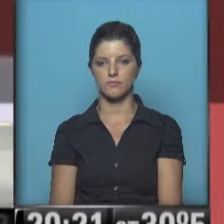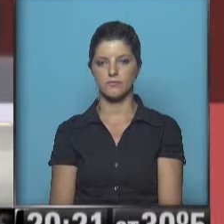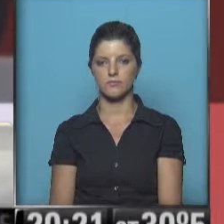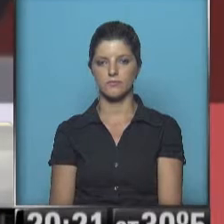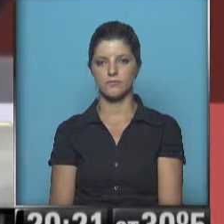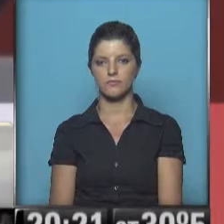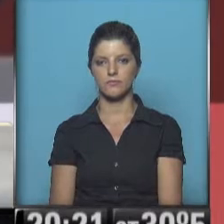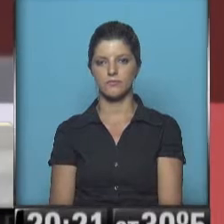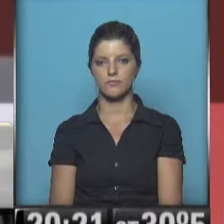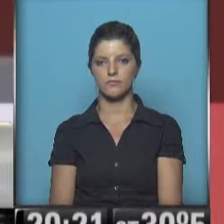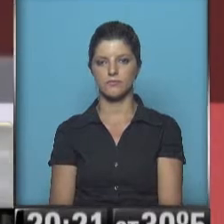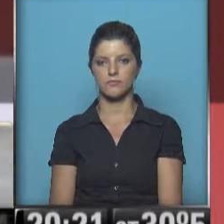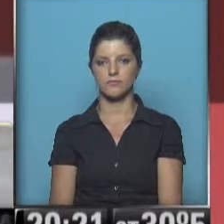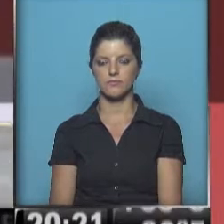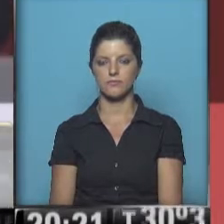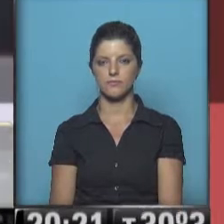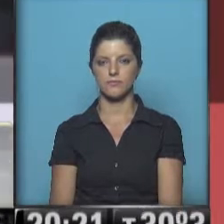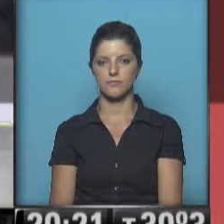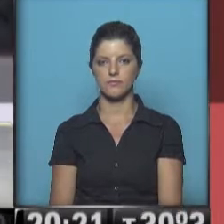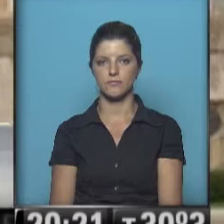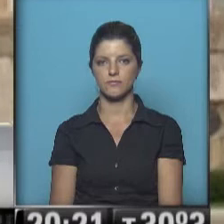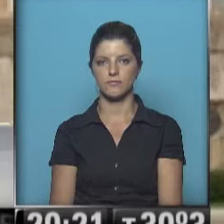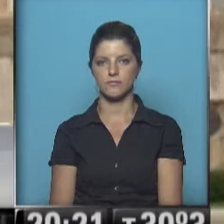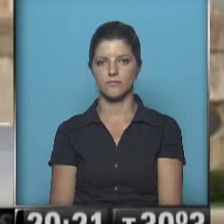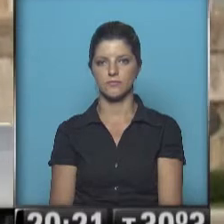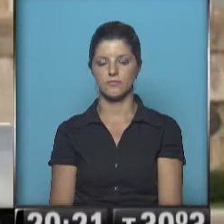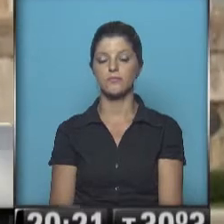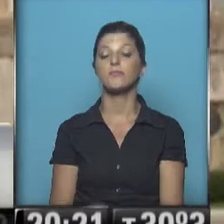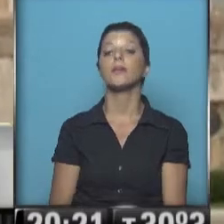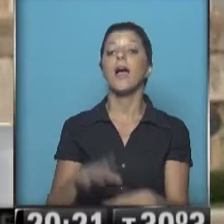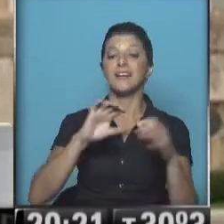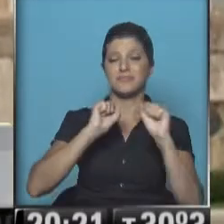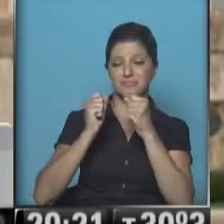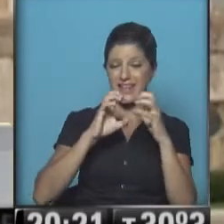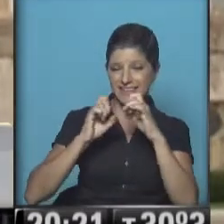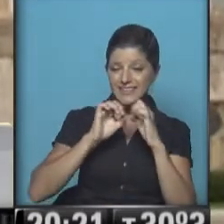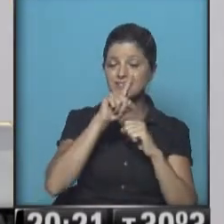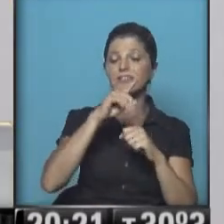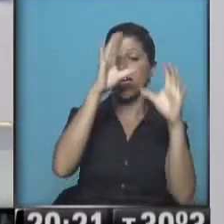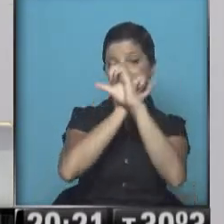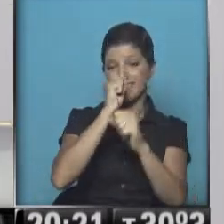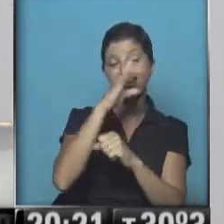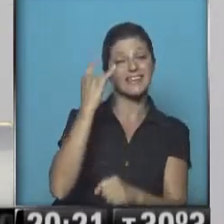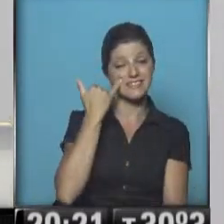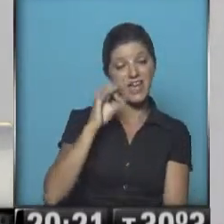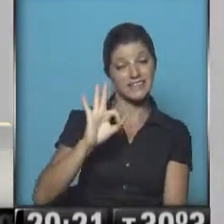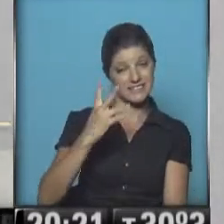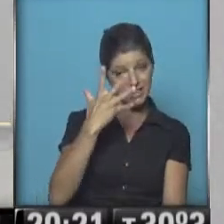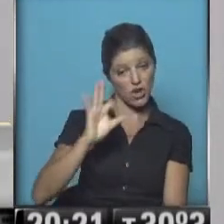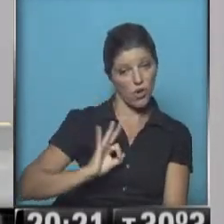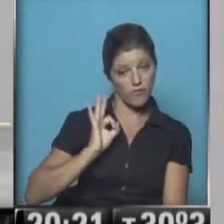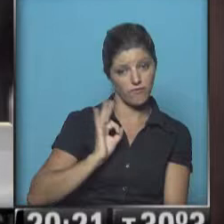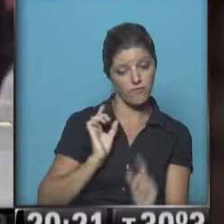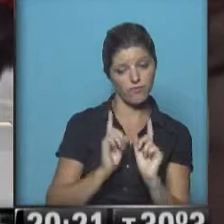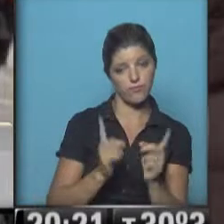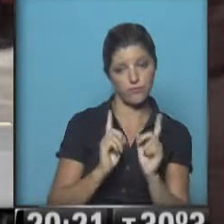up o técnico no me quede ahora no te la crisis y que ya se prolonga por cinco años ha dejado a un